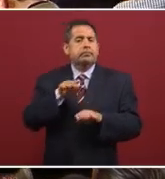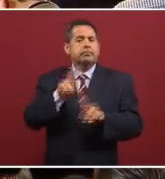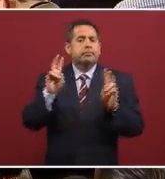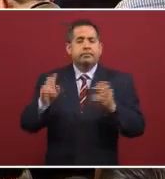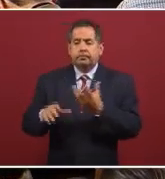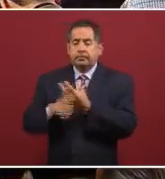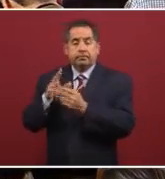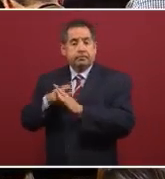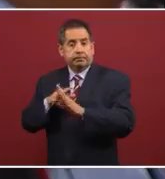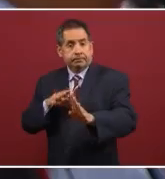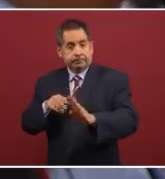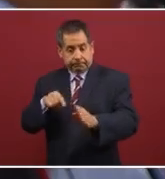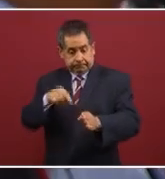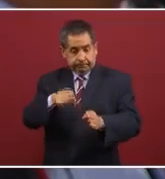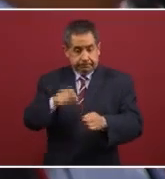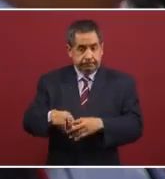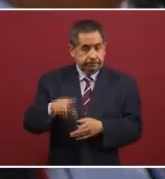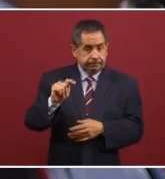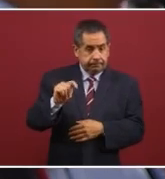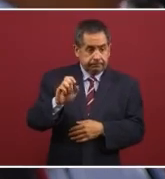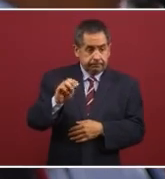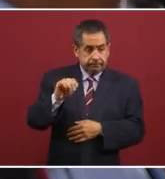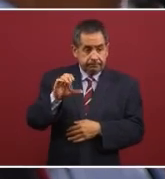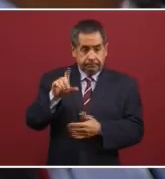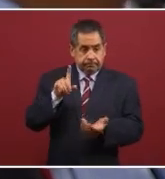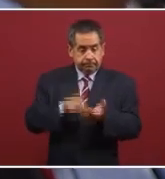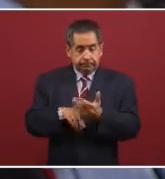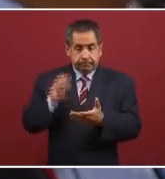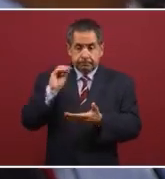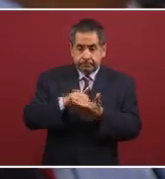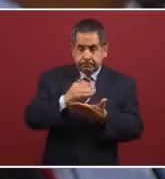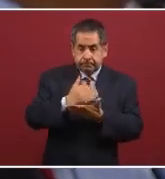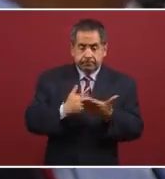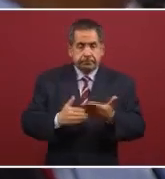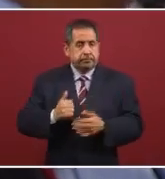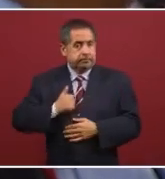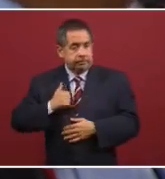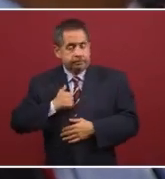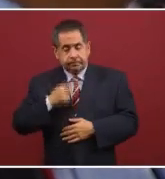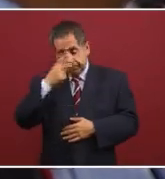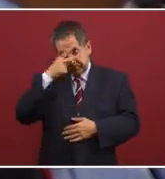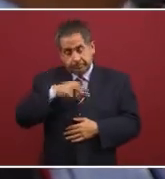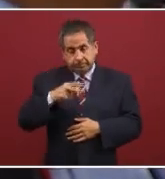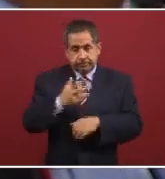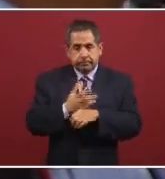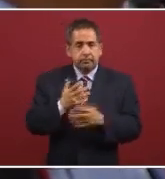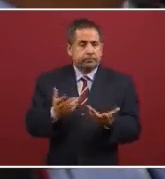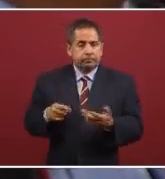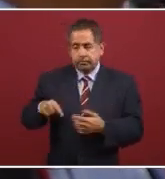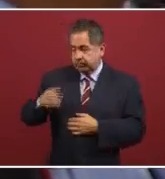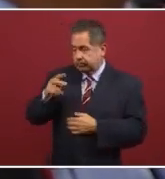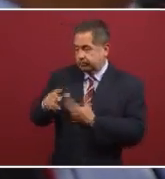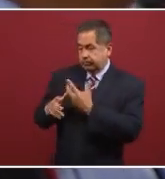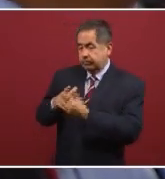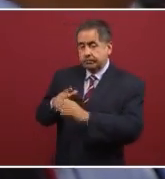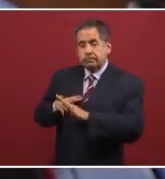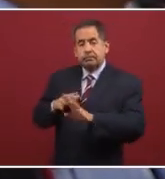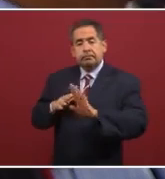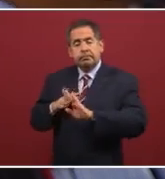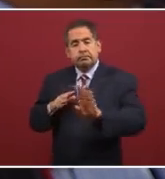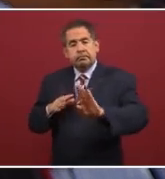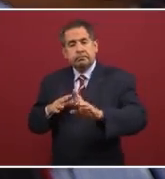está contemplado dentro de este tratado de libre comercio con Canadá, porque pues muchos migrantes se van porque no hay empleo y sé que